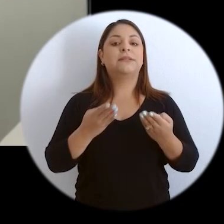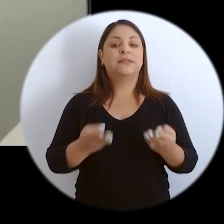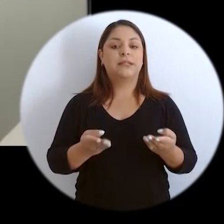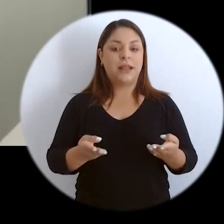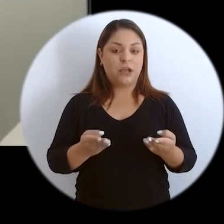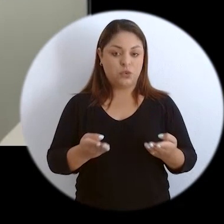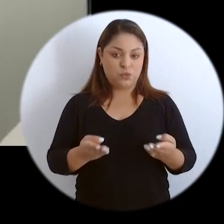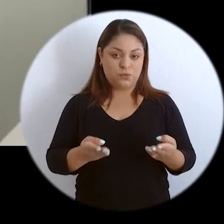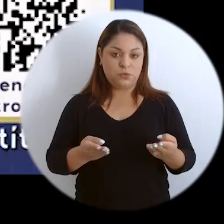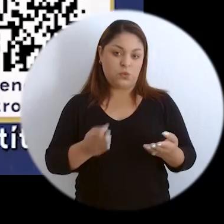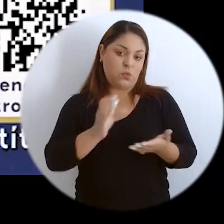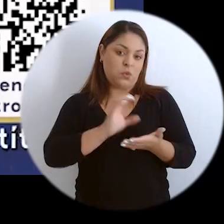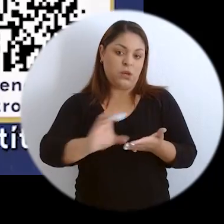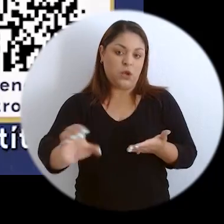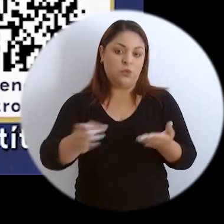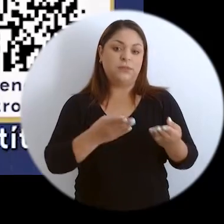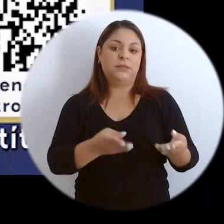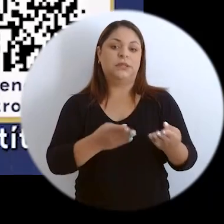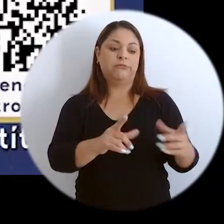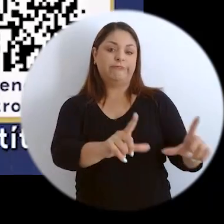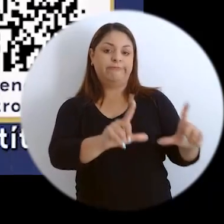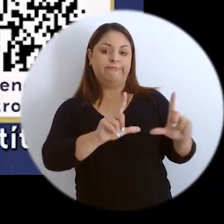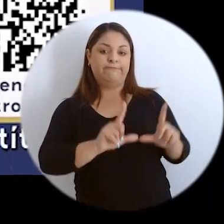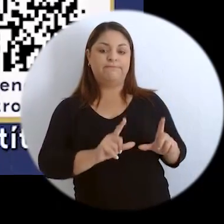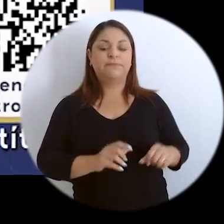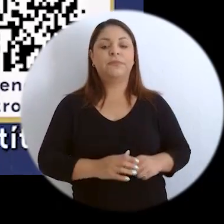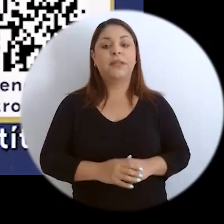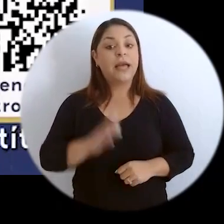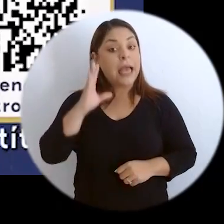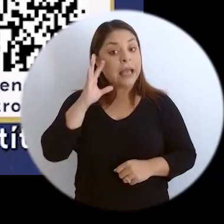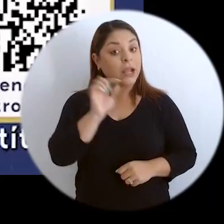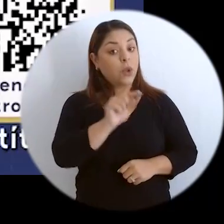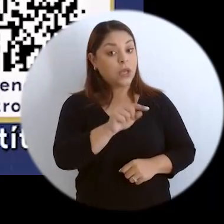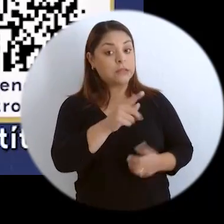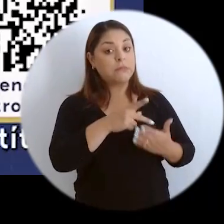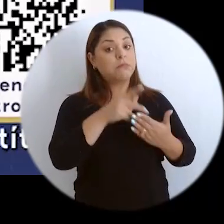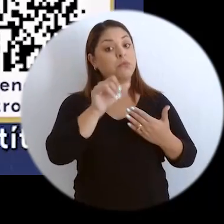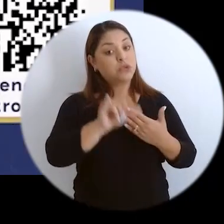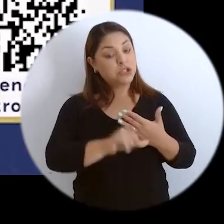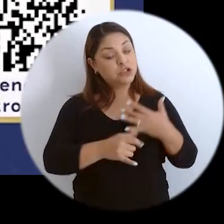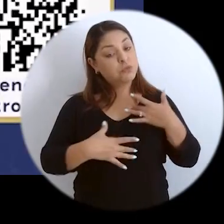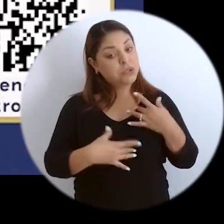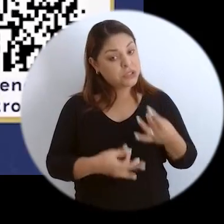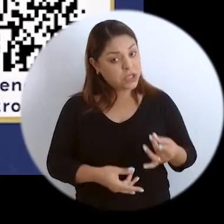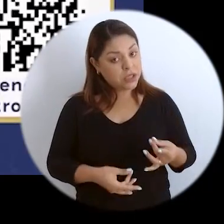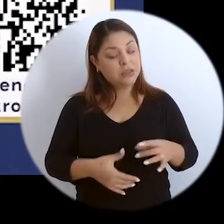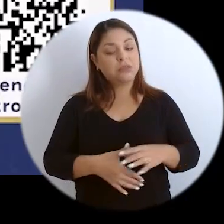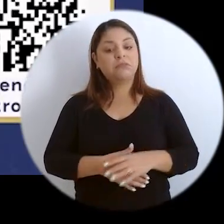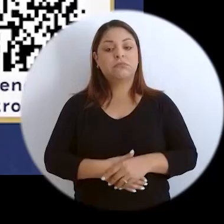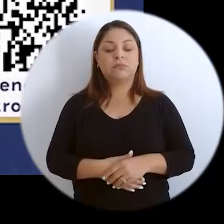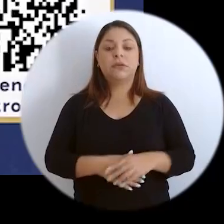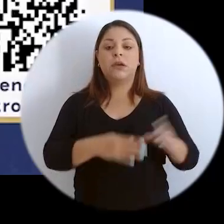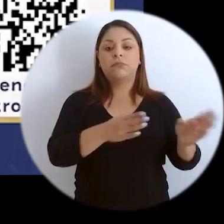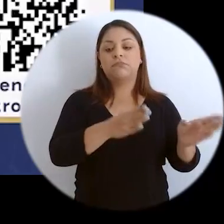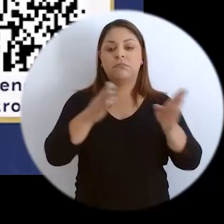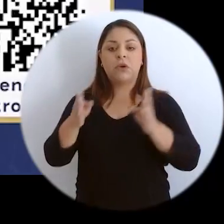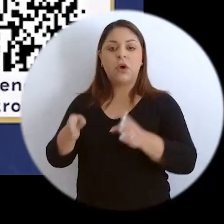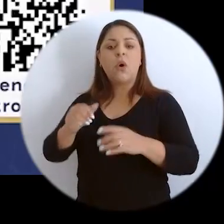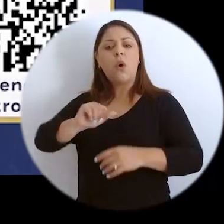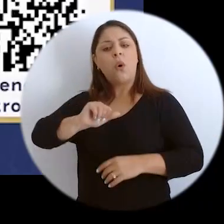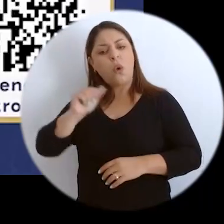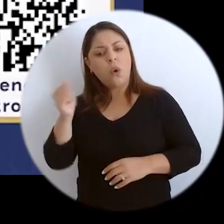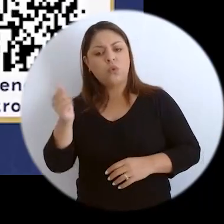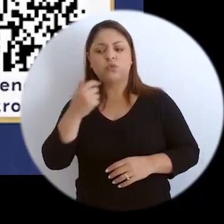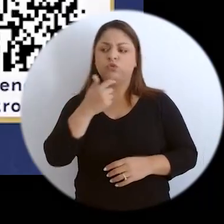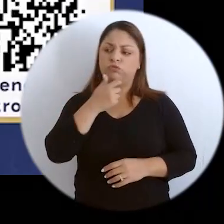empleabilidad y los emprendimientos, que es un programa especializado del Ministerio de Educación Pública junto con la Universidad Estatal a Distancia,